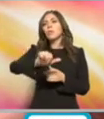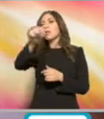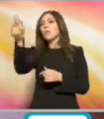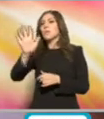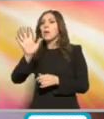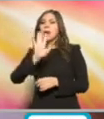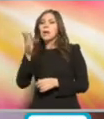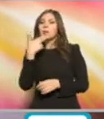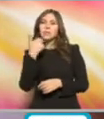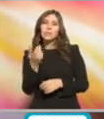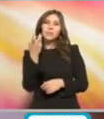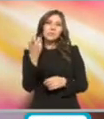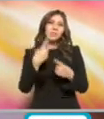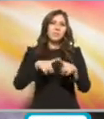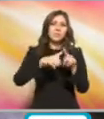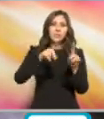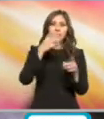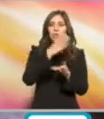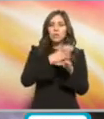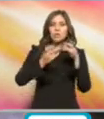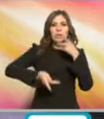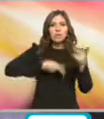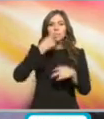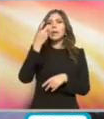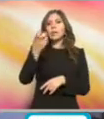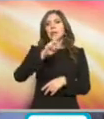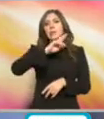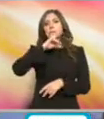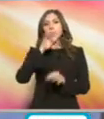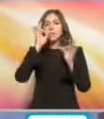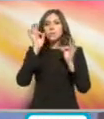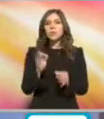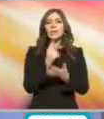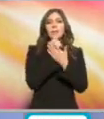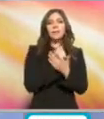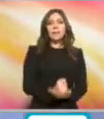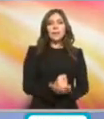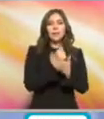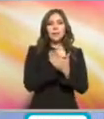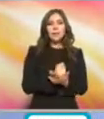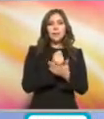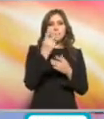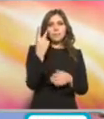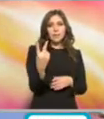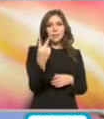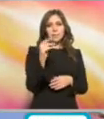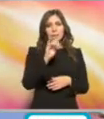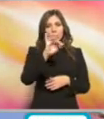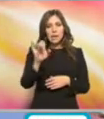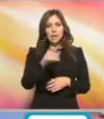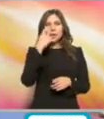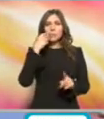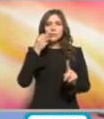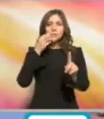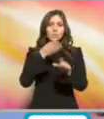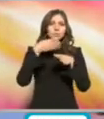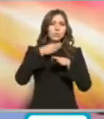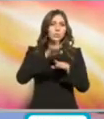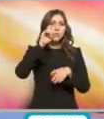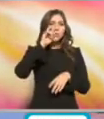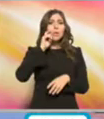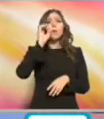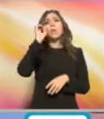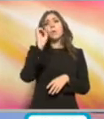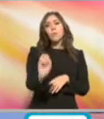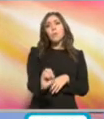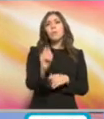Entonces, para eso existen terapias de pareja enfocadas a la sexualidad o terapias individuales que también pueden